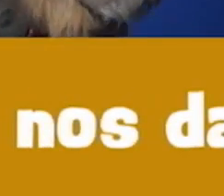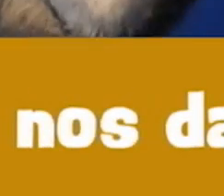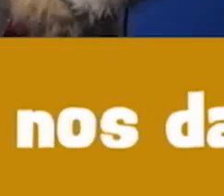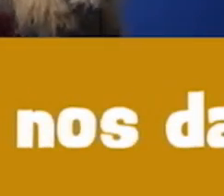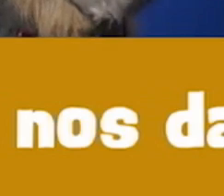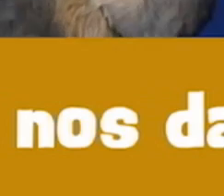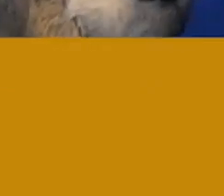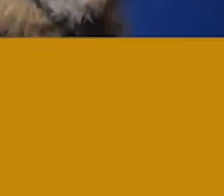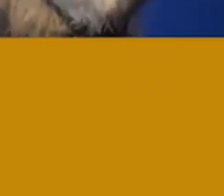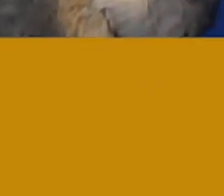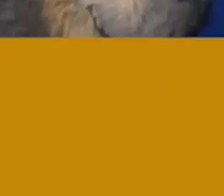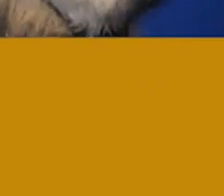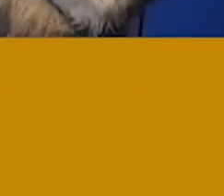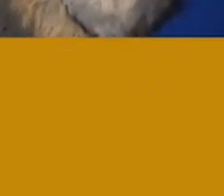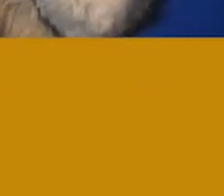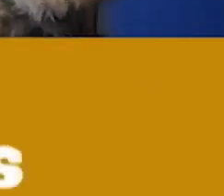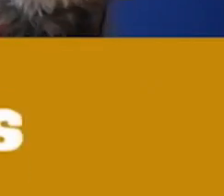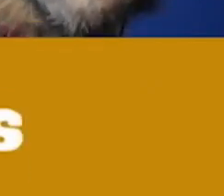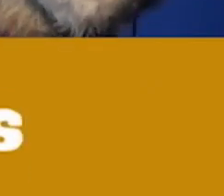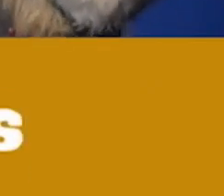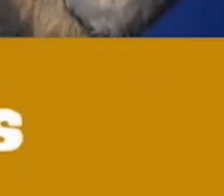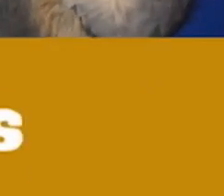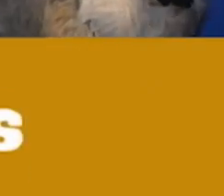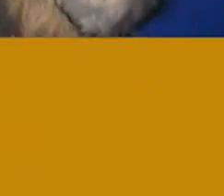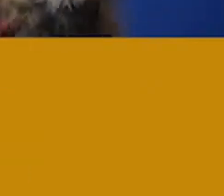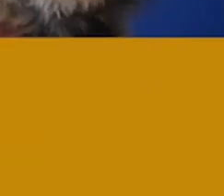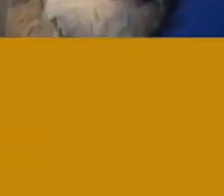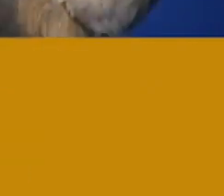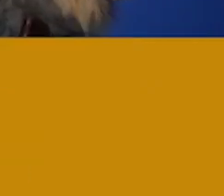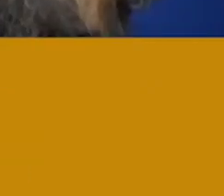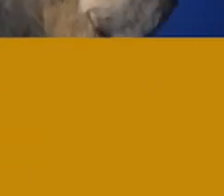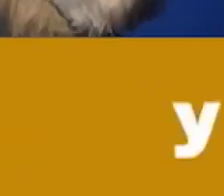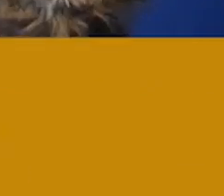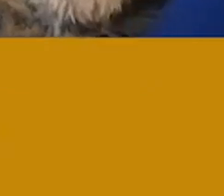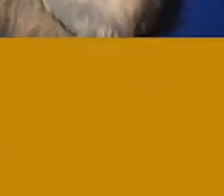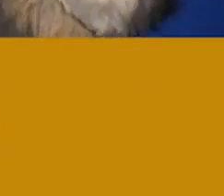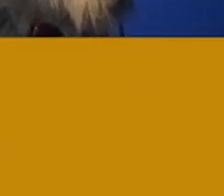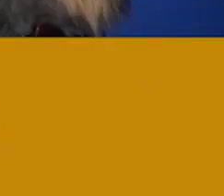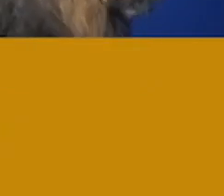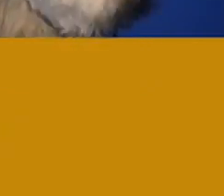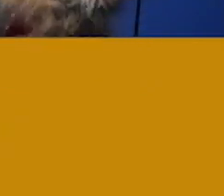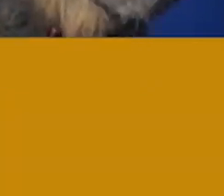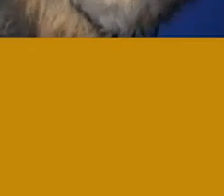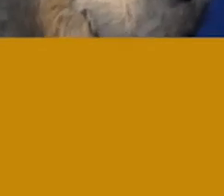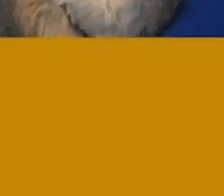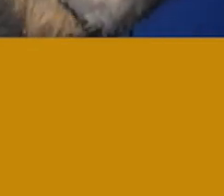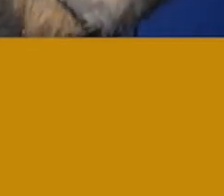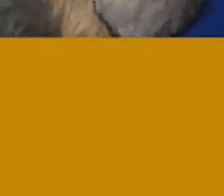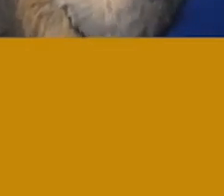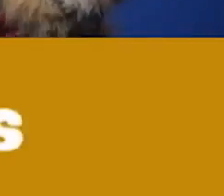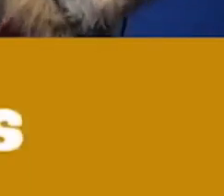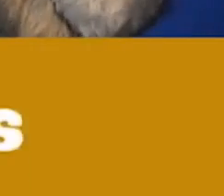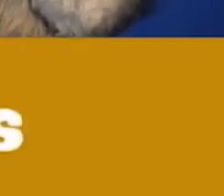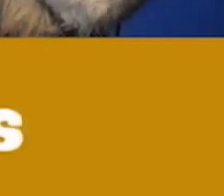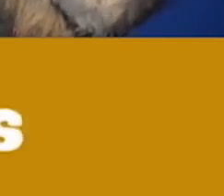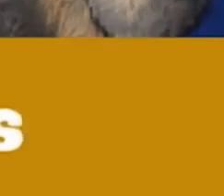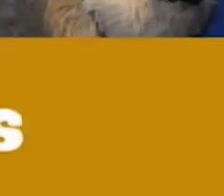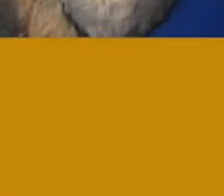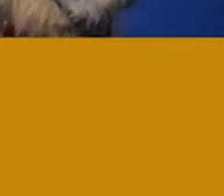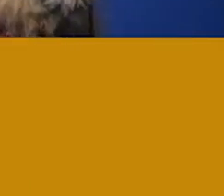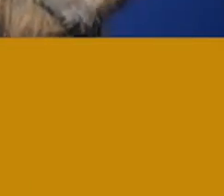y salud nos da. Por arriba, por abajo y entre los deditos. Me lavo las uñas y las muñequitas. Por arriba, por abajo y entre